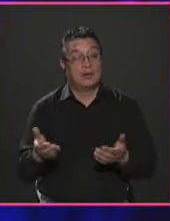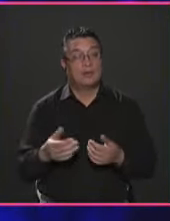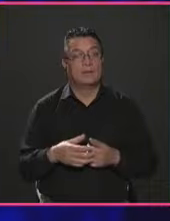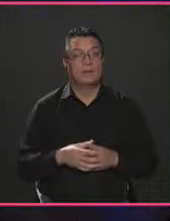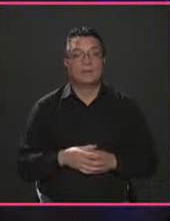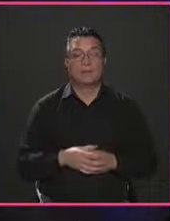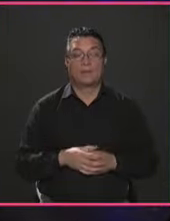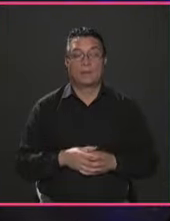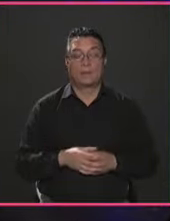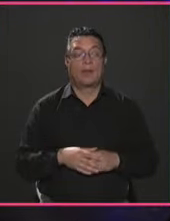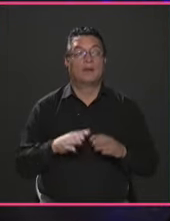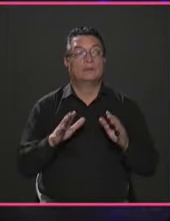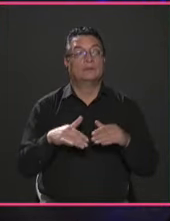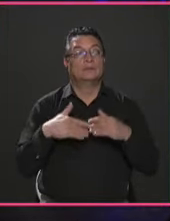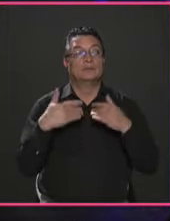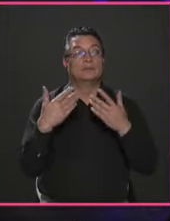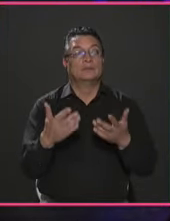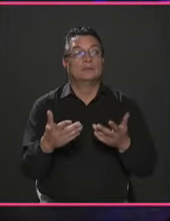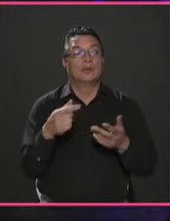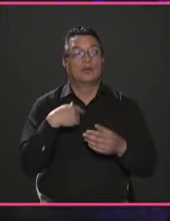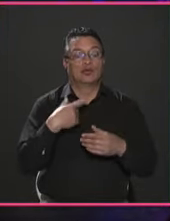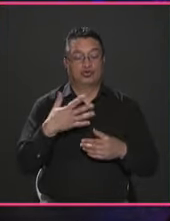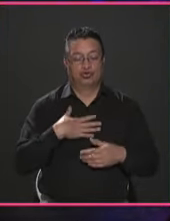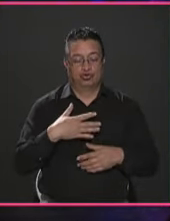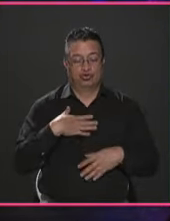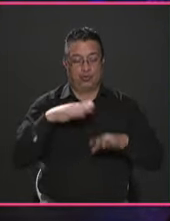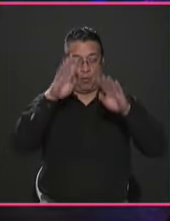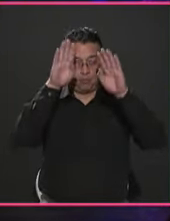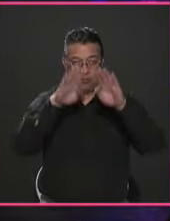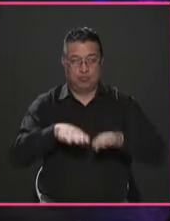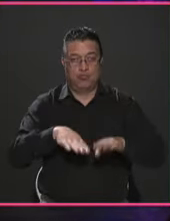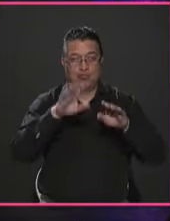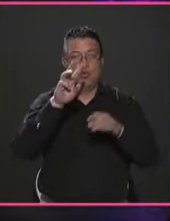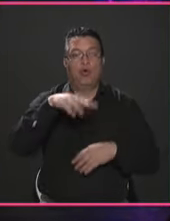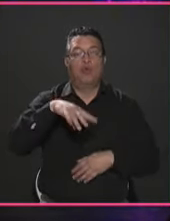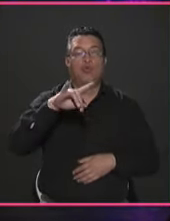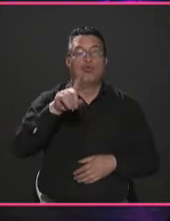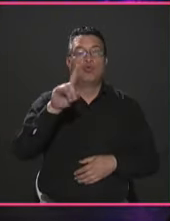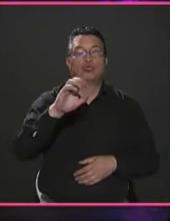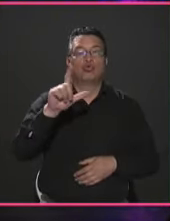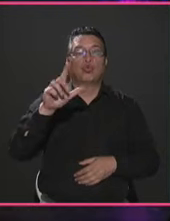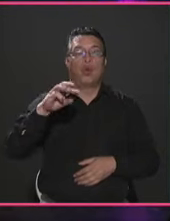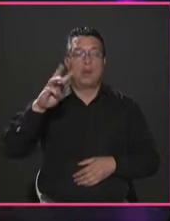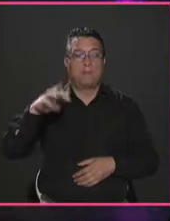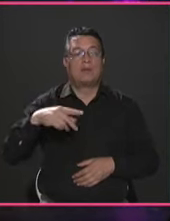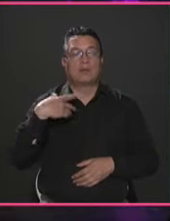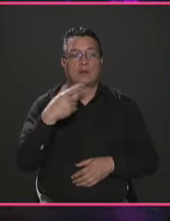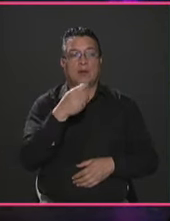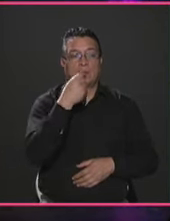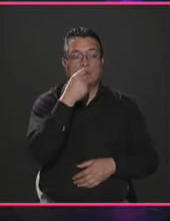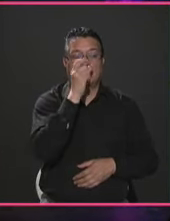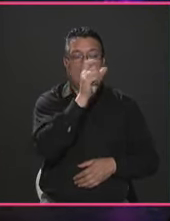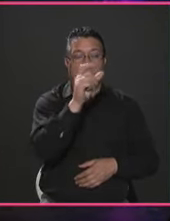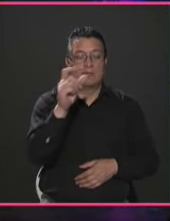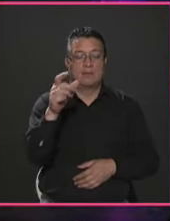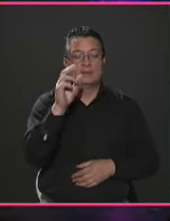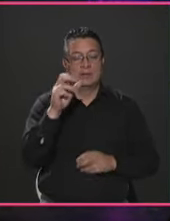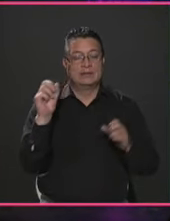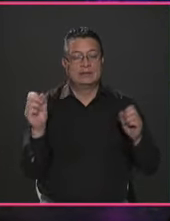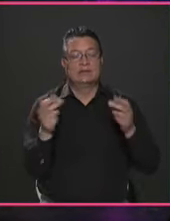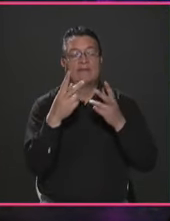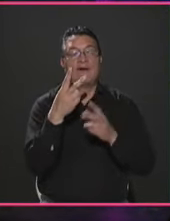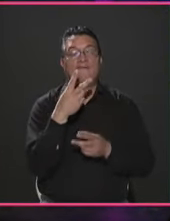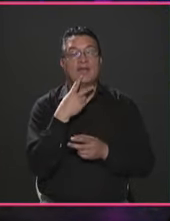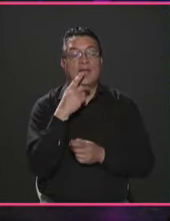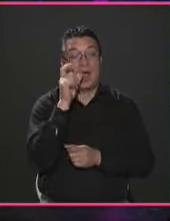luego bueno siendo musulmán yo tengo esto que siempre digo esta frase quién sea que salva la